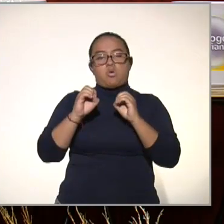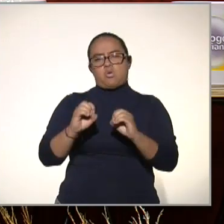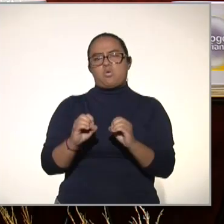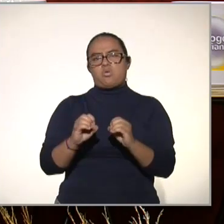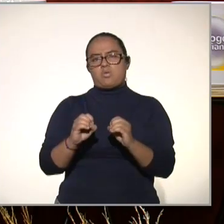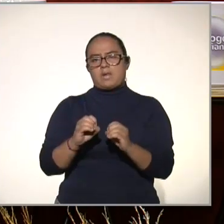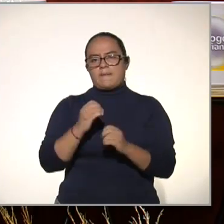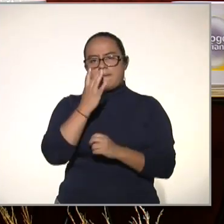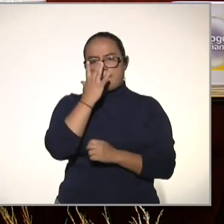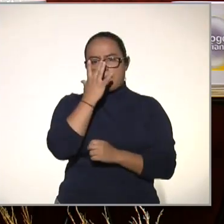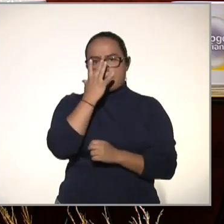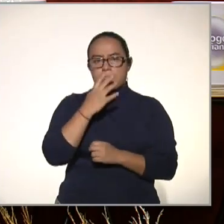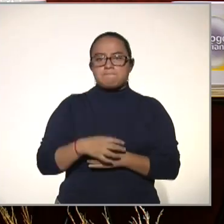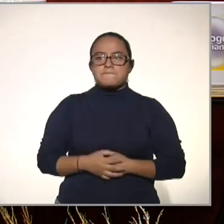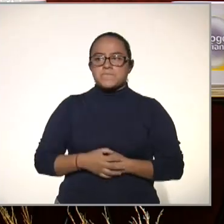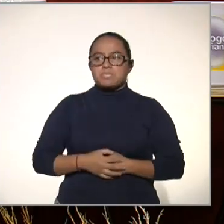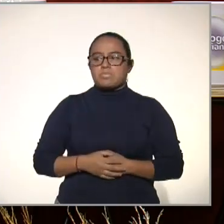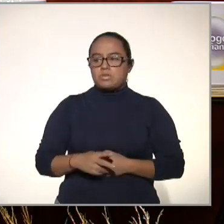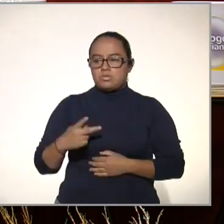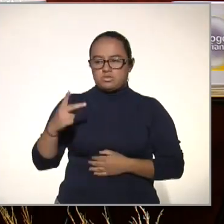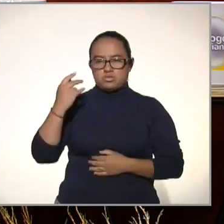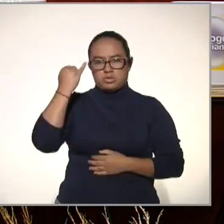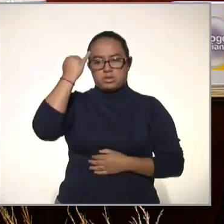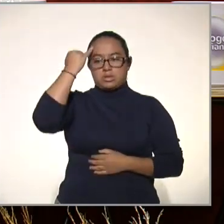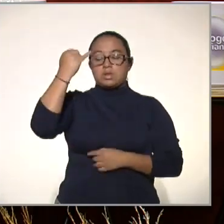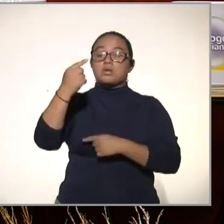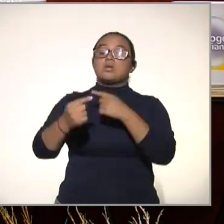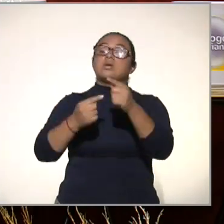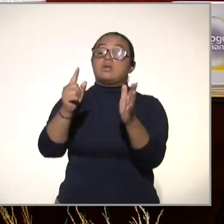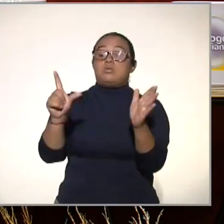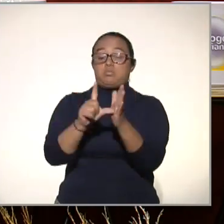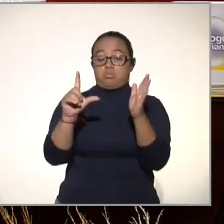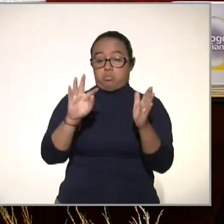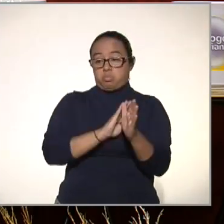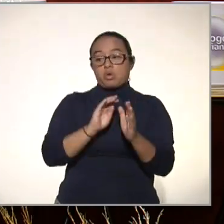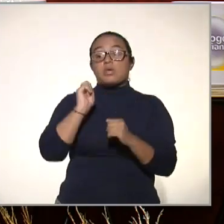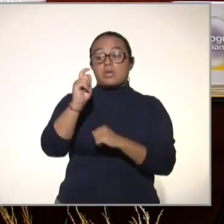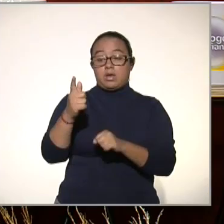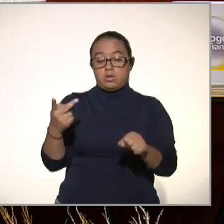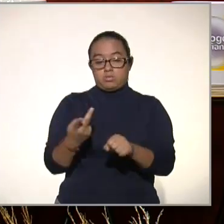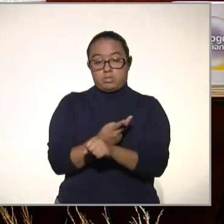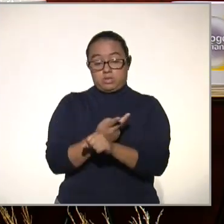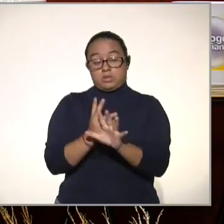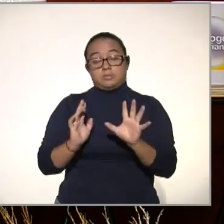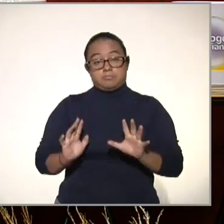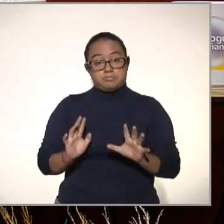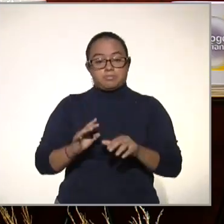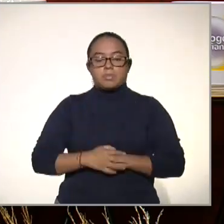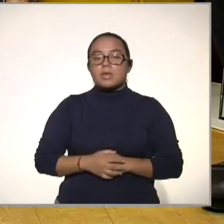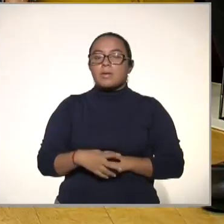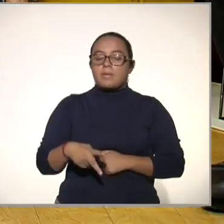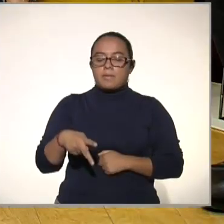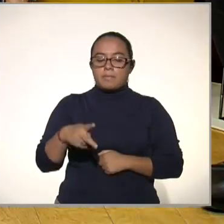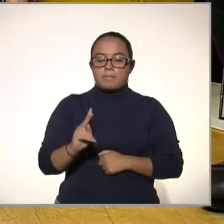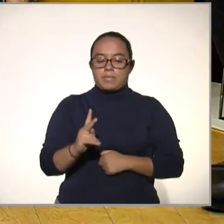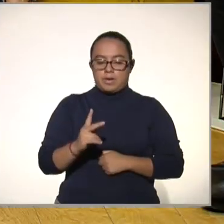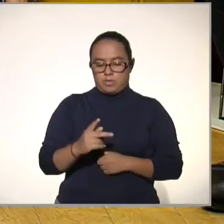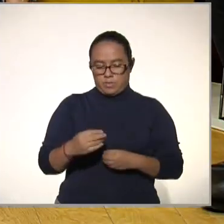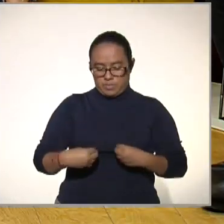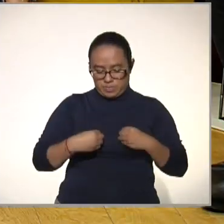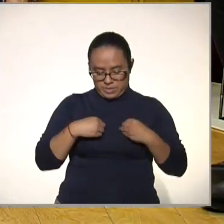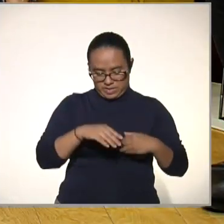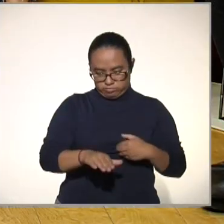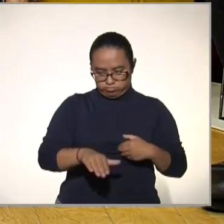esta idea de las consecuencias. Pero sí, en cada punto de la vida